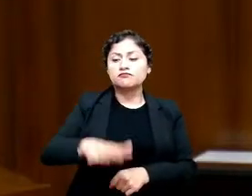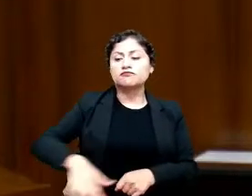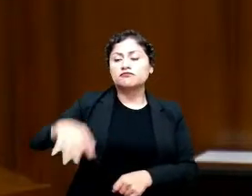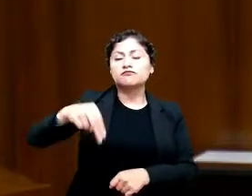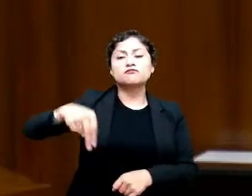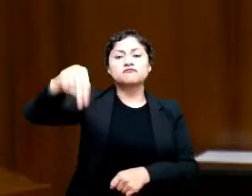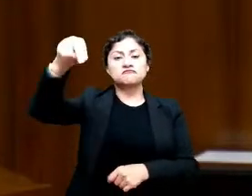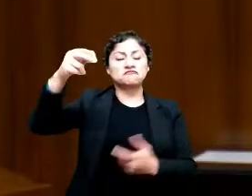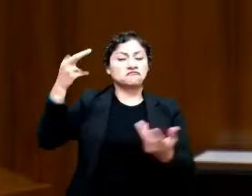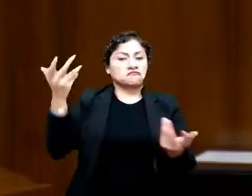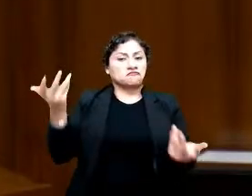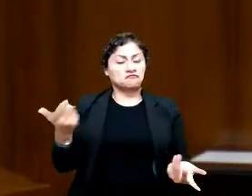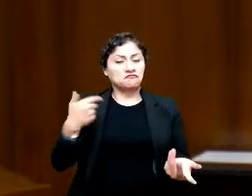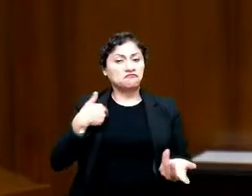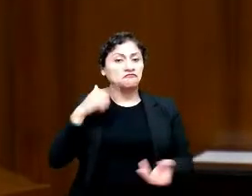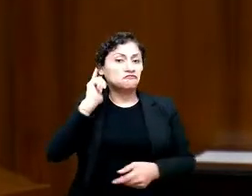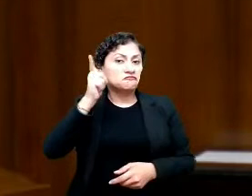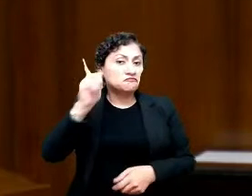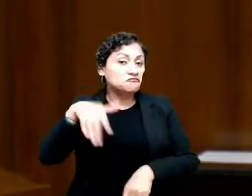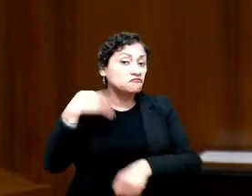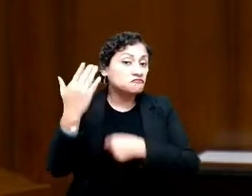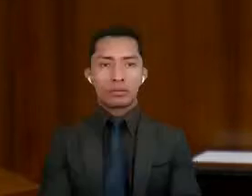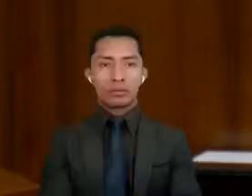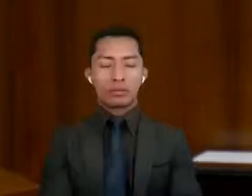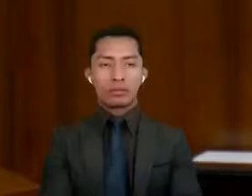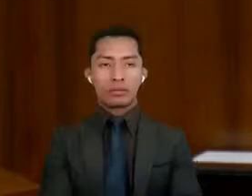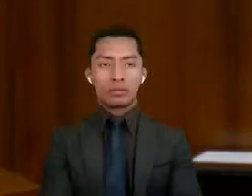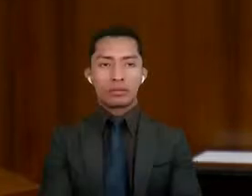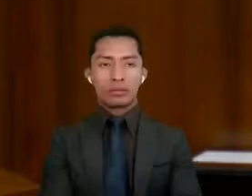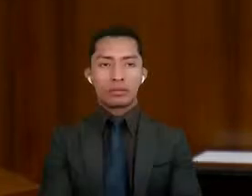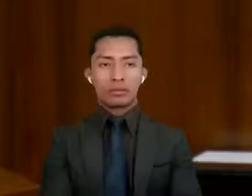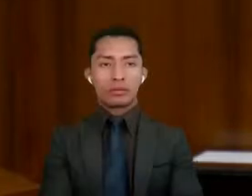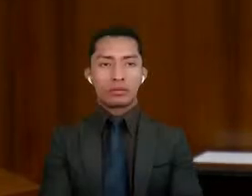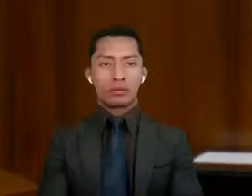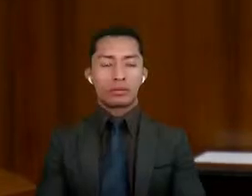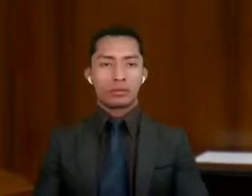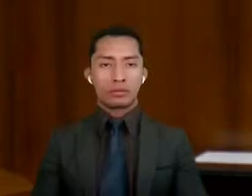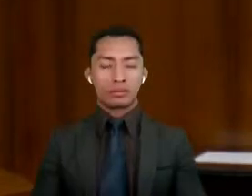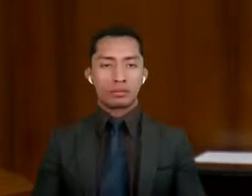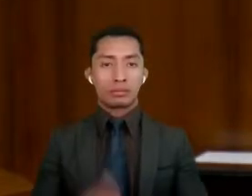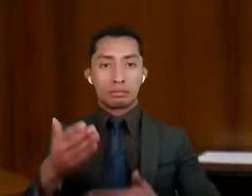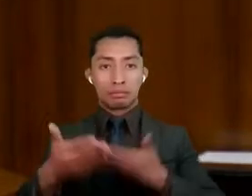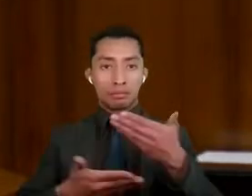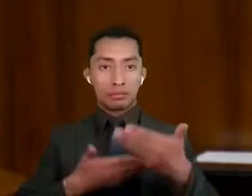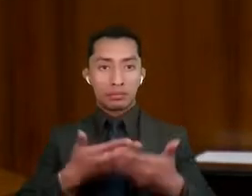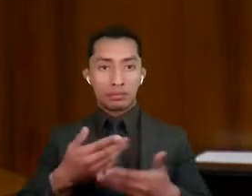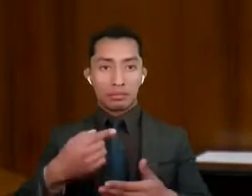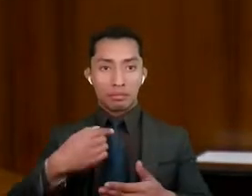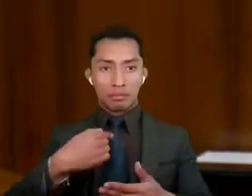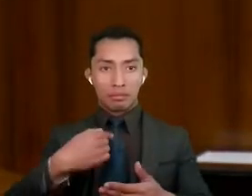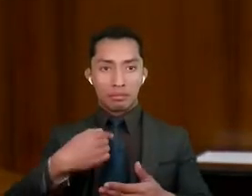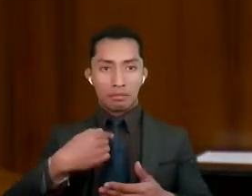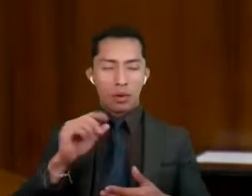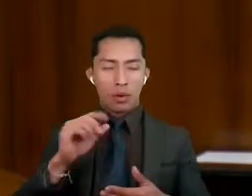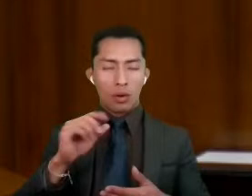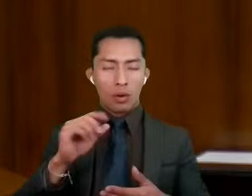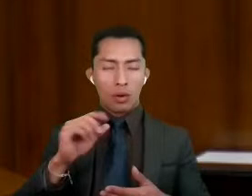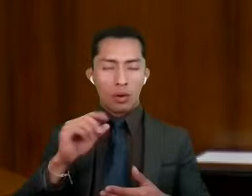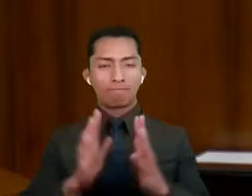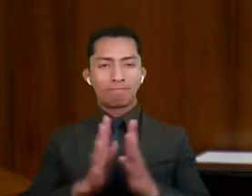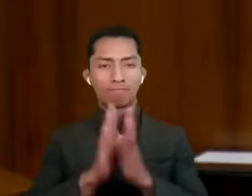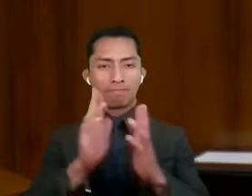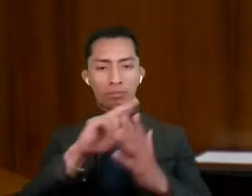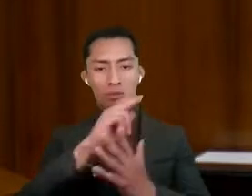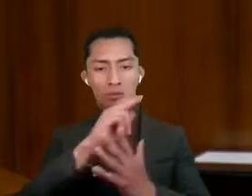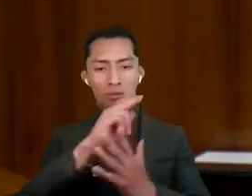secretario, seguramente algún día tendré la oportunidad, que tampoco está obligado a presentarse con su servidora, pero cuando hablamos de democracia y programas sociales, pues sí valdría la